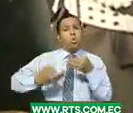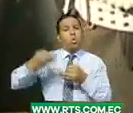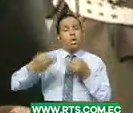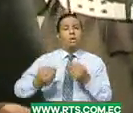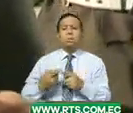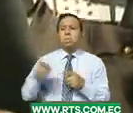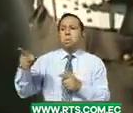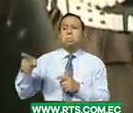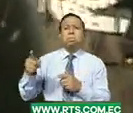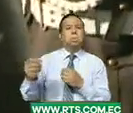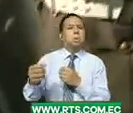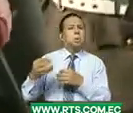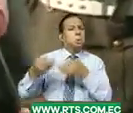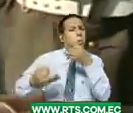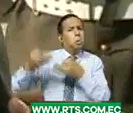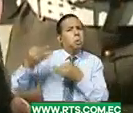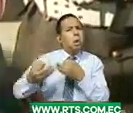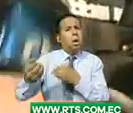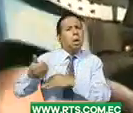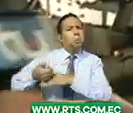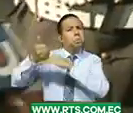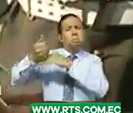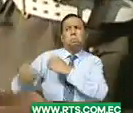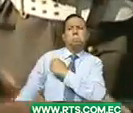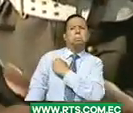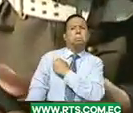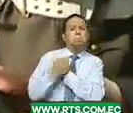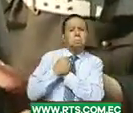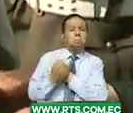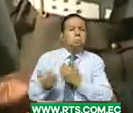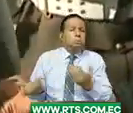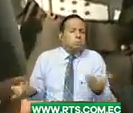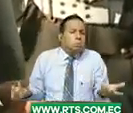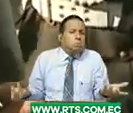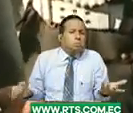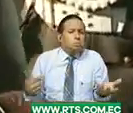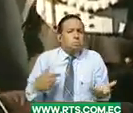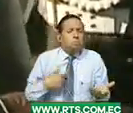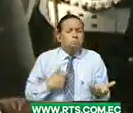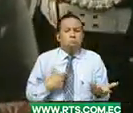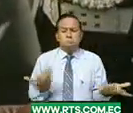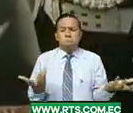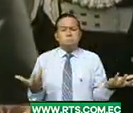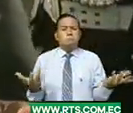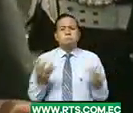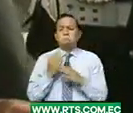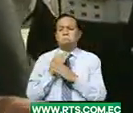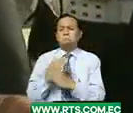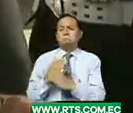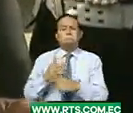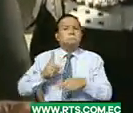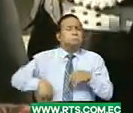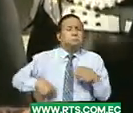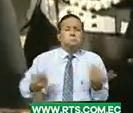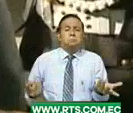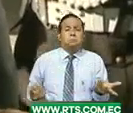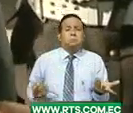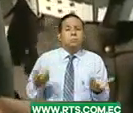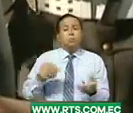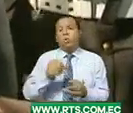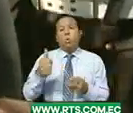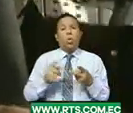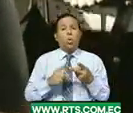sido atendida por parte de la señora jueza y realmente me siento en la indefensión, más aún cuando el concejal